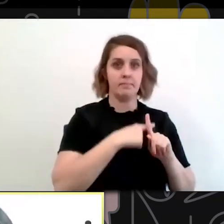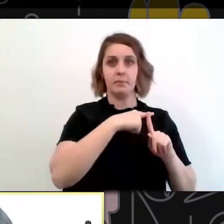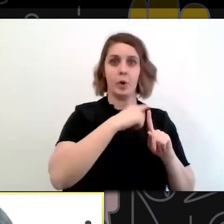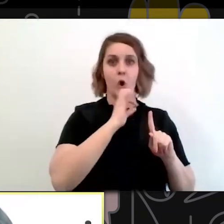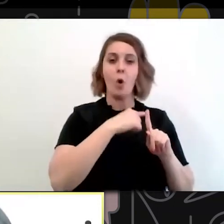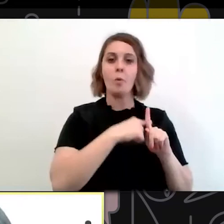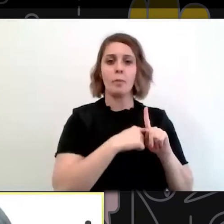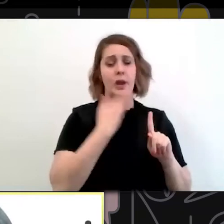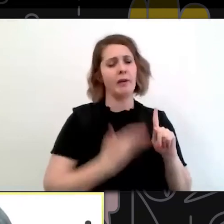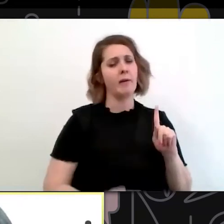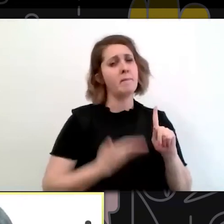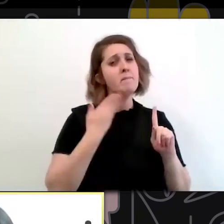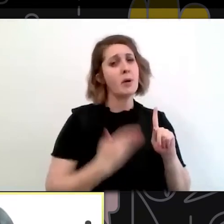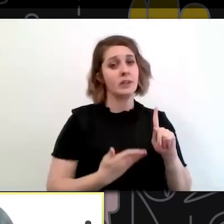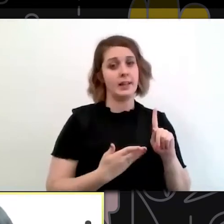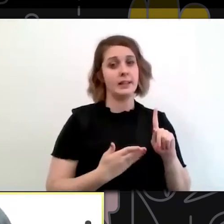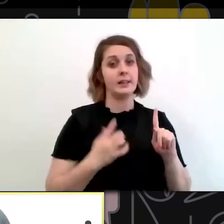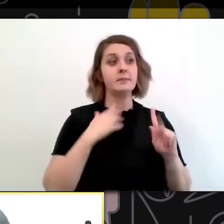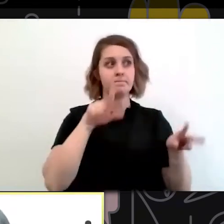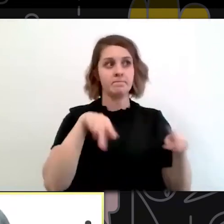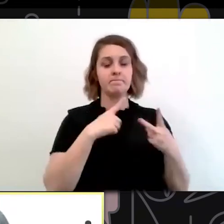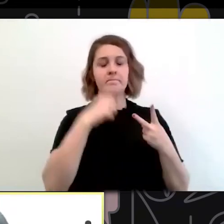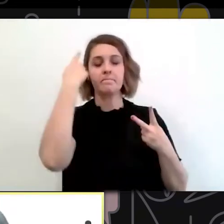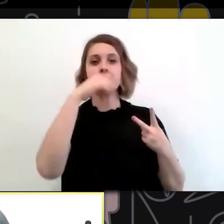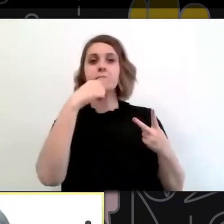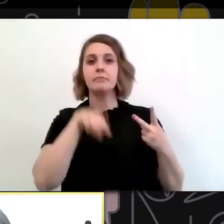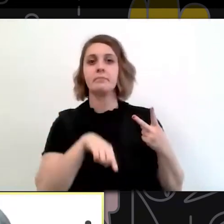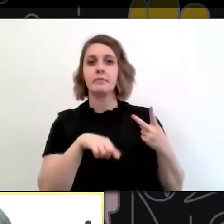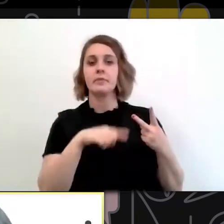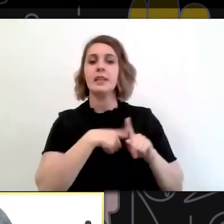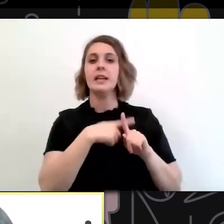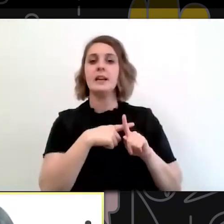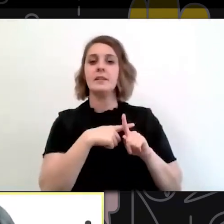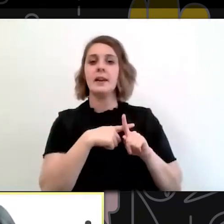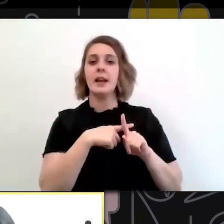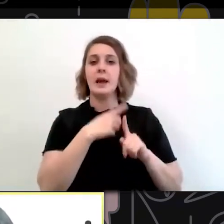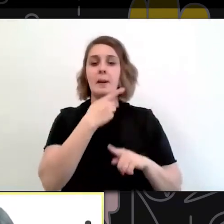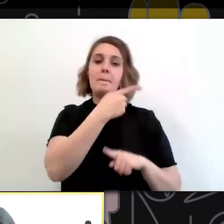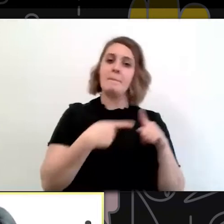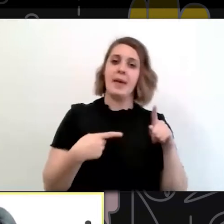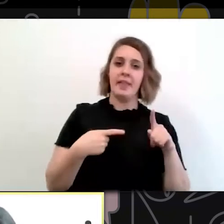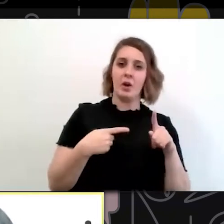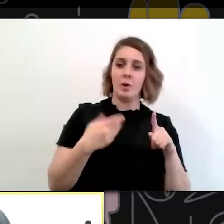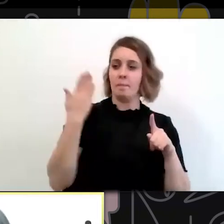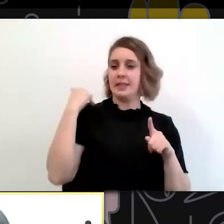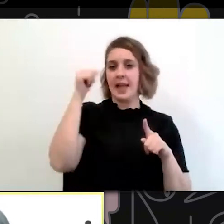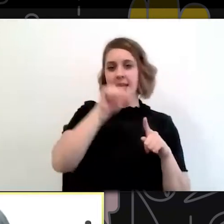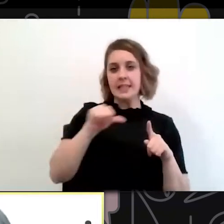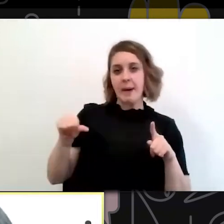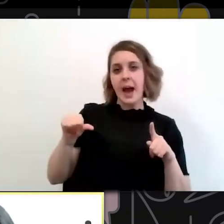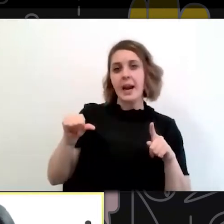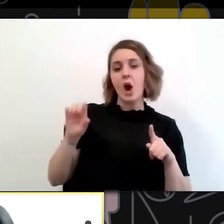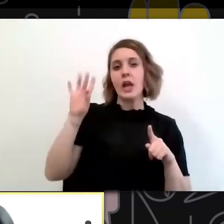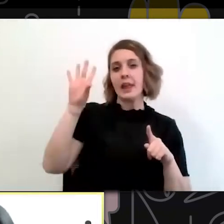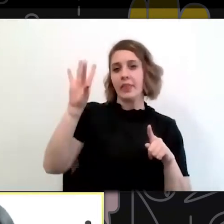es importantísimo. Nos permite saber el nivel medio que hemos tenido en la última semana, en los últimos 15